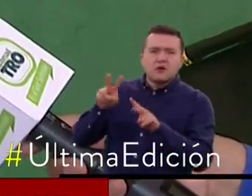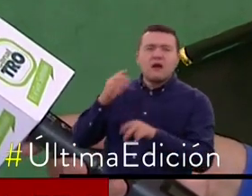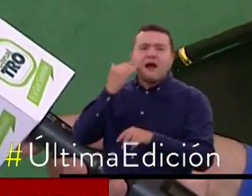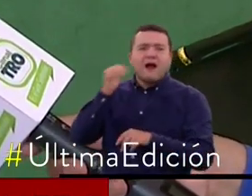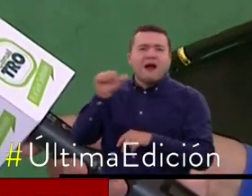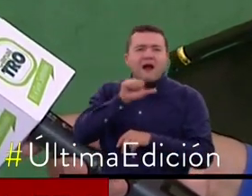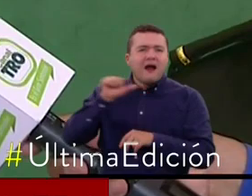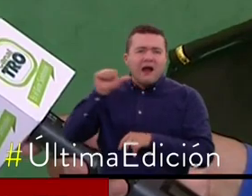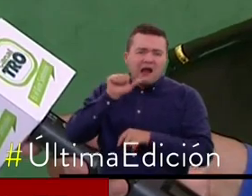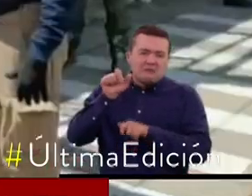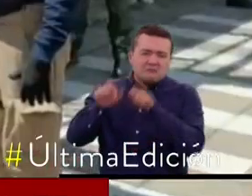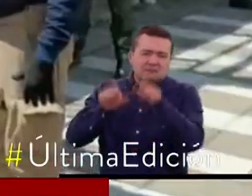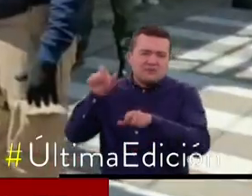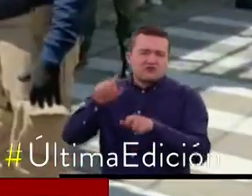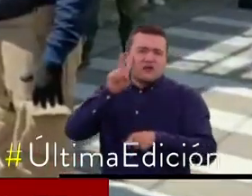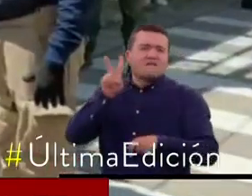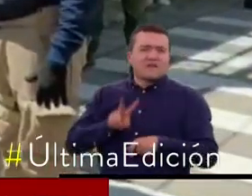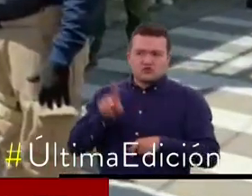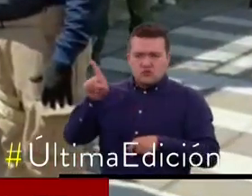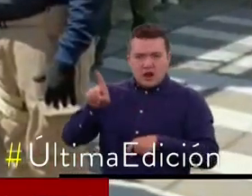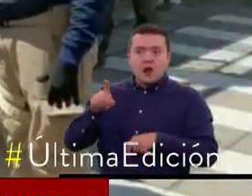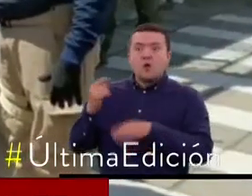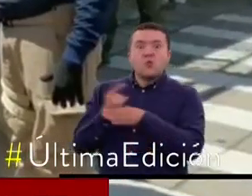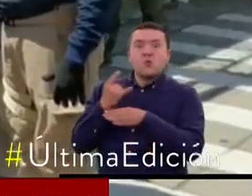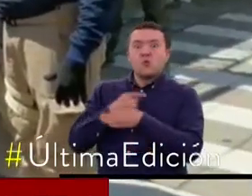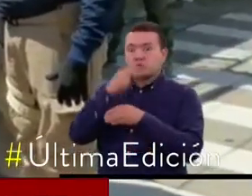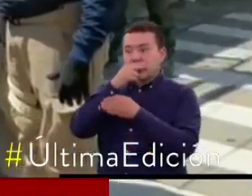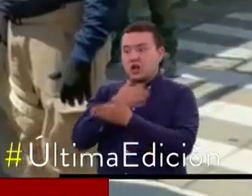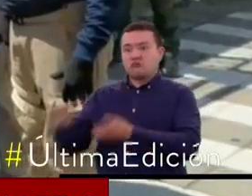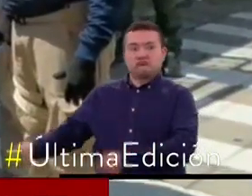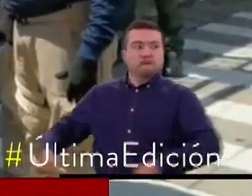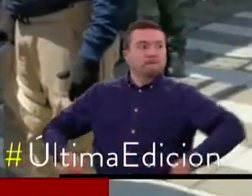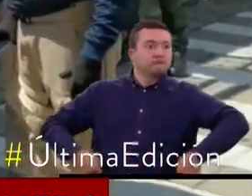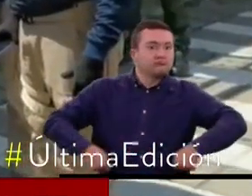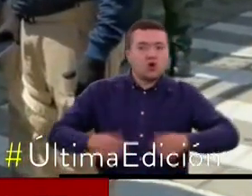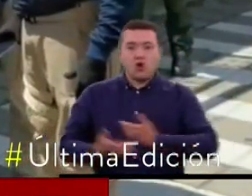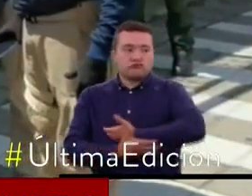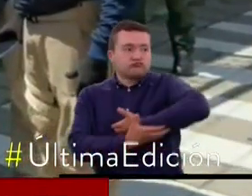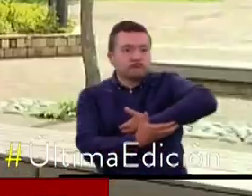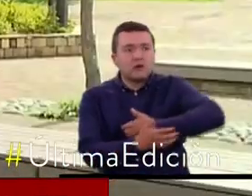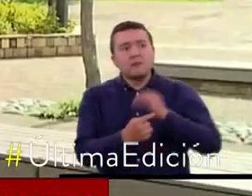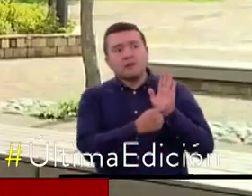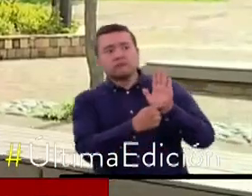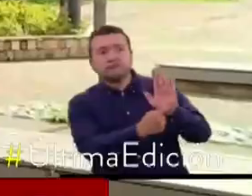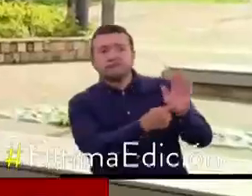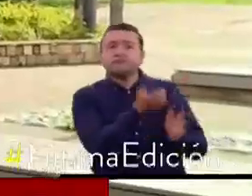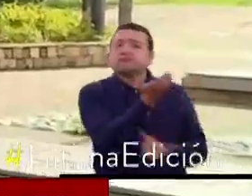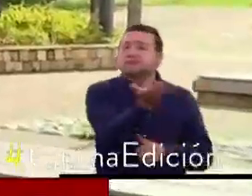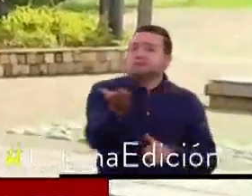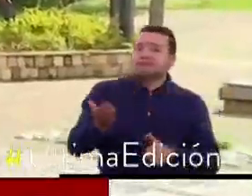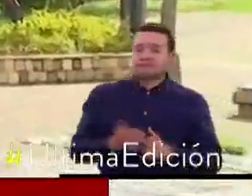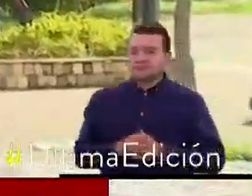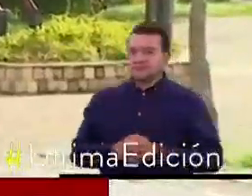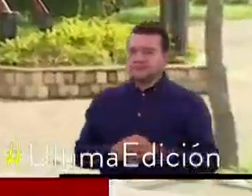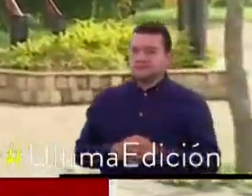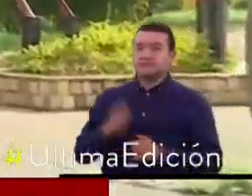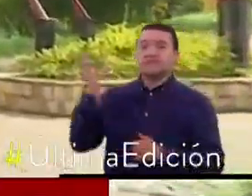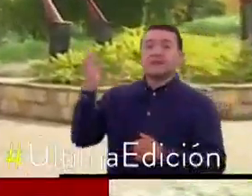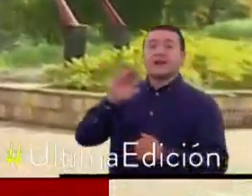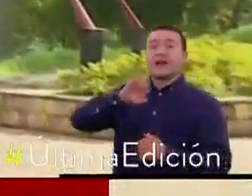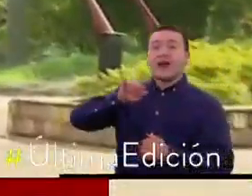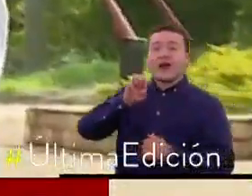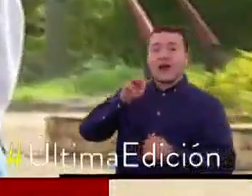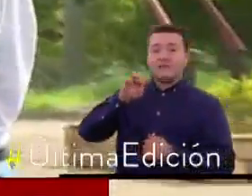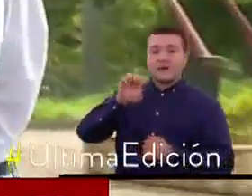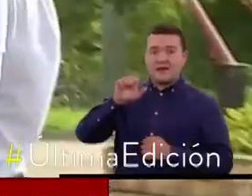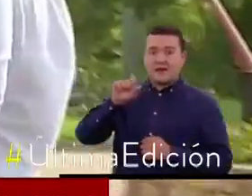para la explotación laboral, para poder hacer mendicidad en nuestra ciudad. Para el concejal Jaime Andrés Beltrán, quien ha documentado varios casos